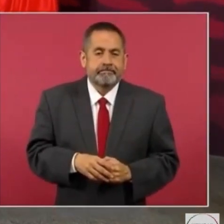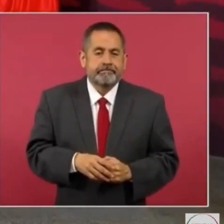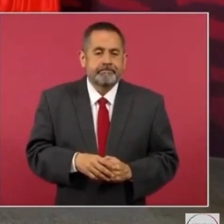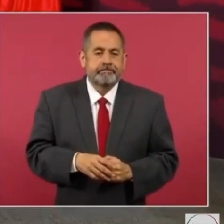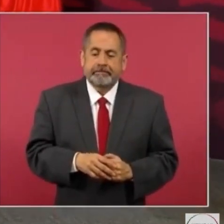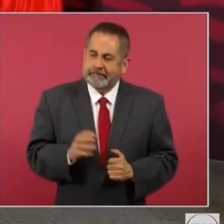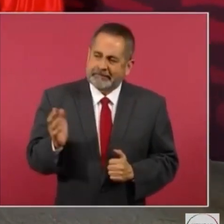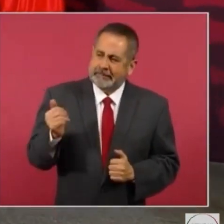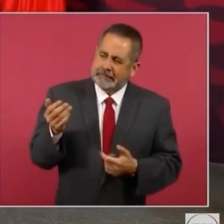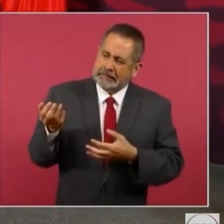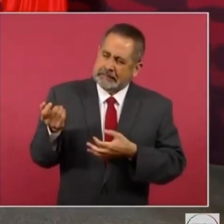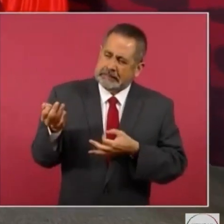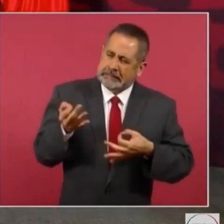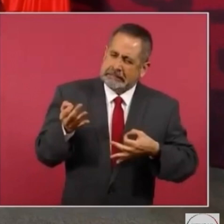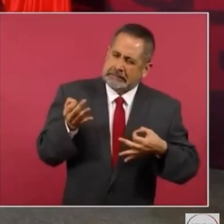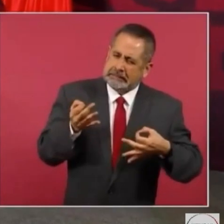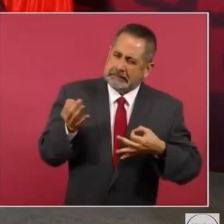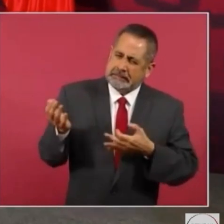jala a todos.